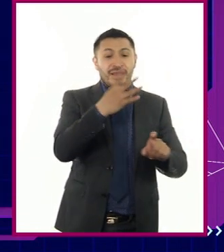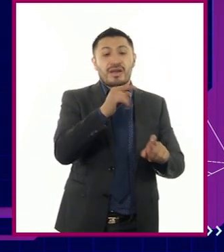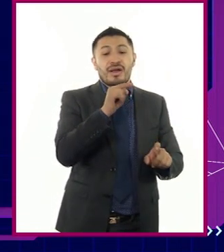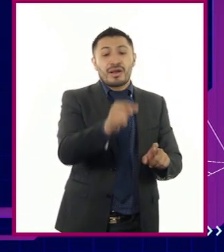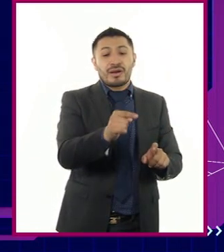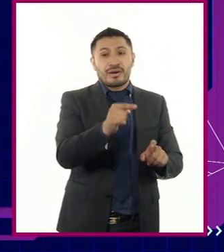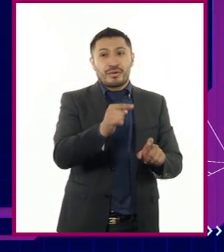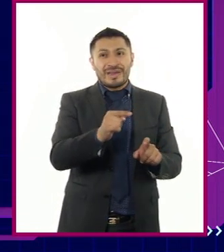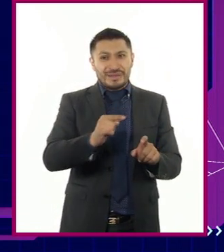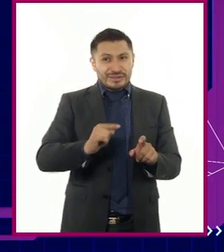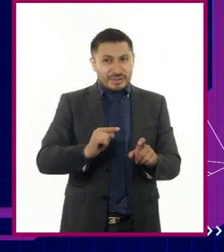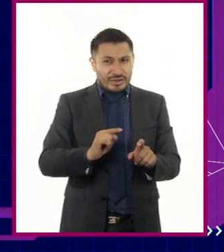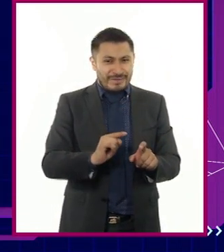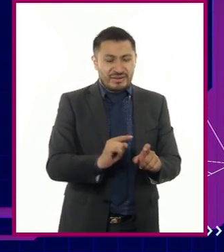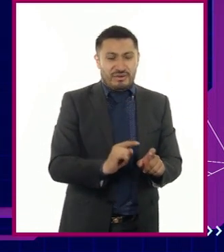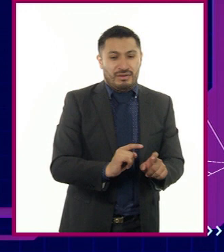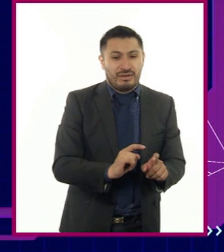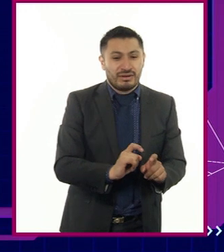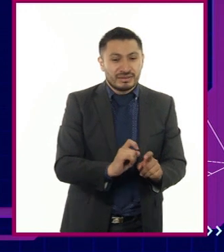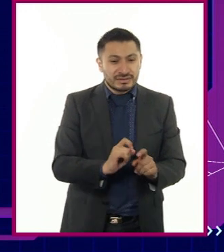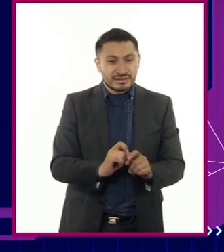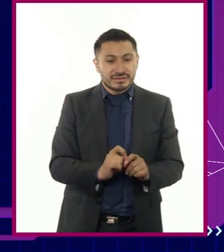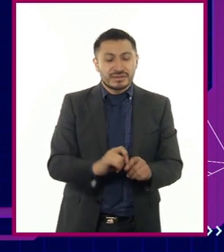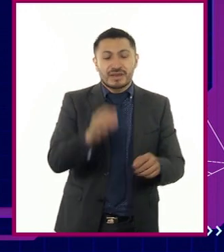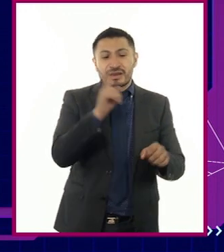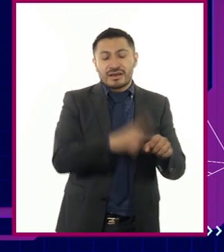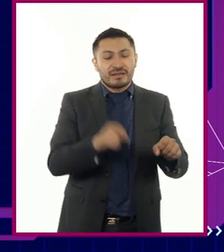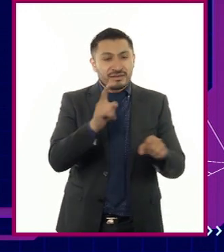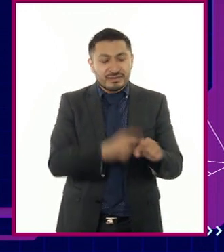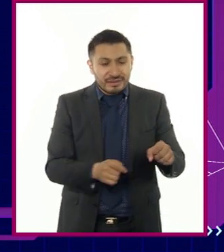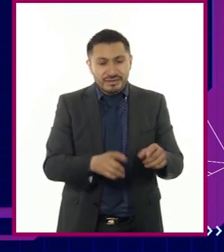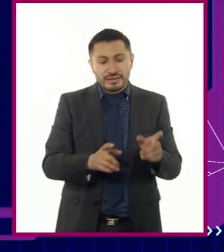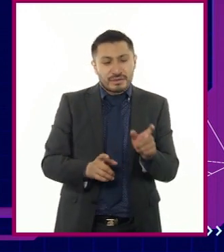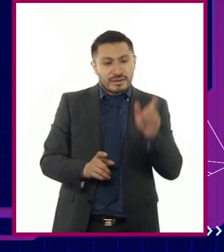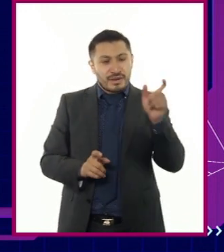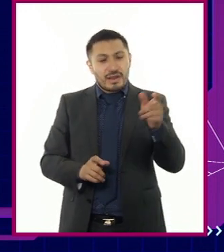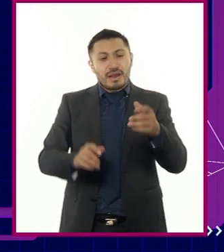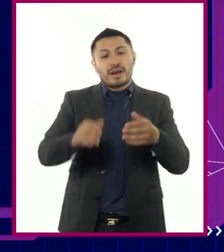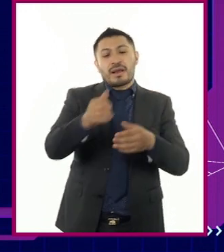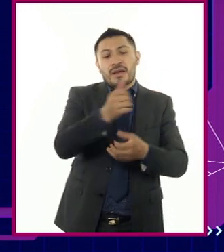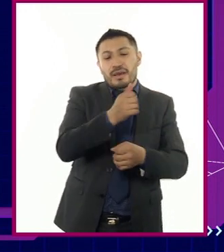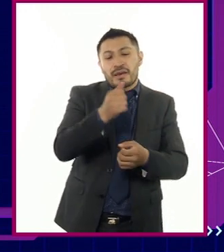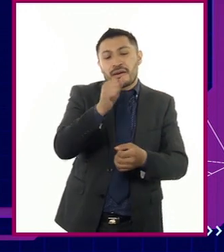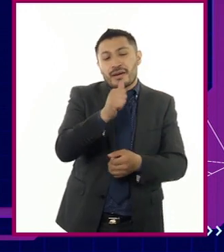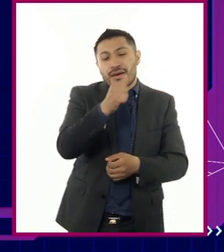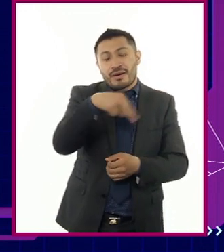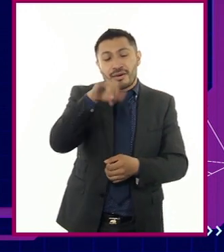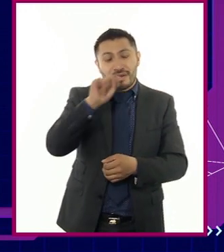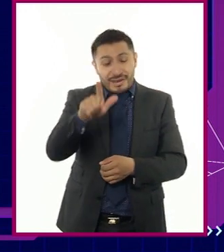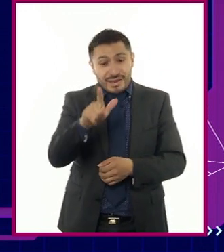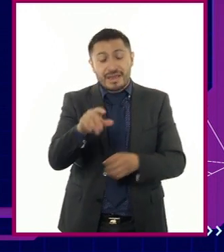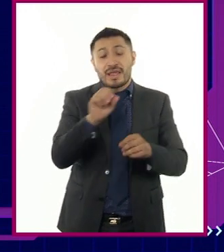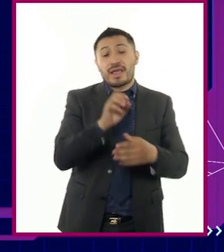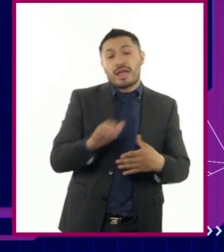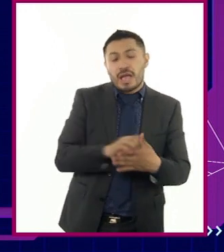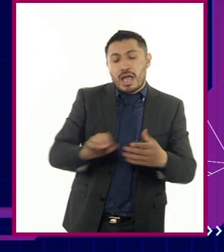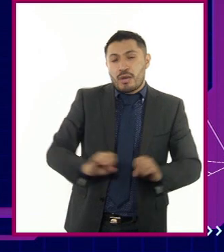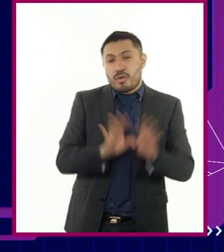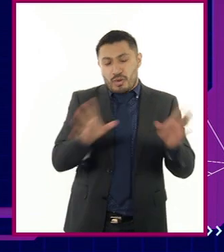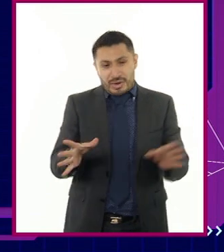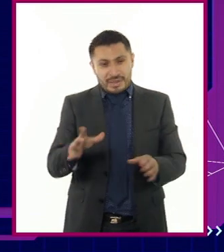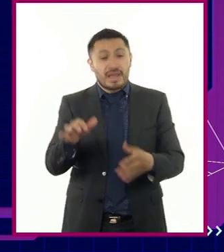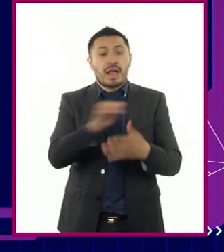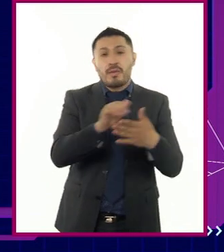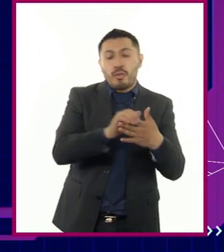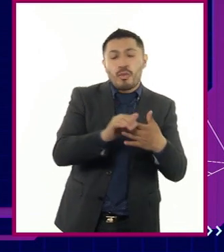4.10 y 4.40, un color intermedio entre el color añil y violeta, es decir, entre